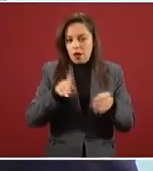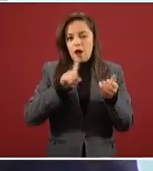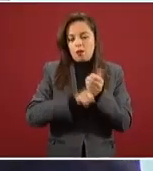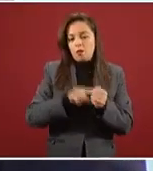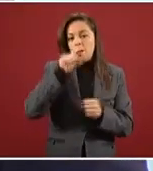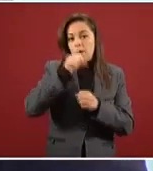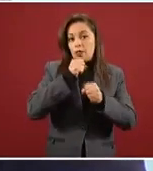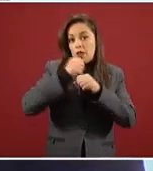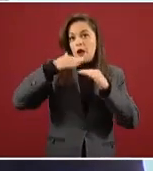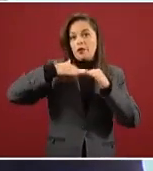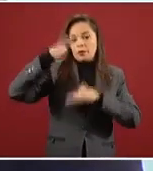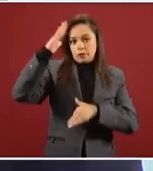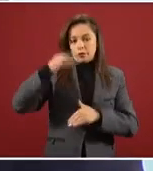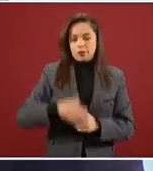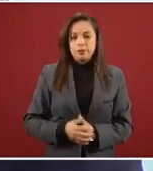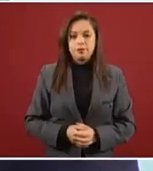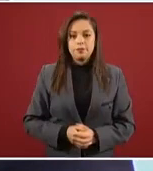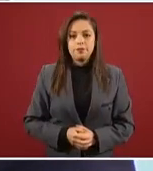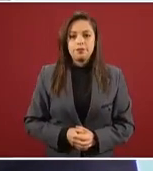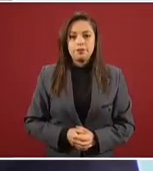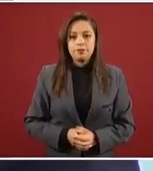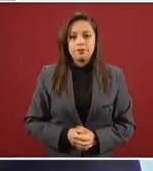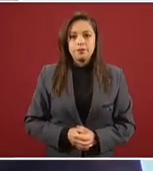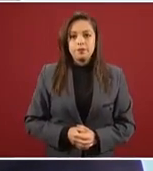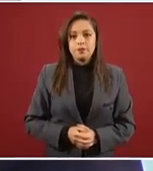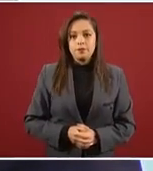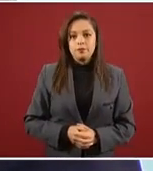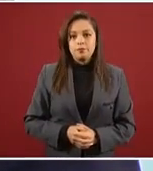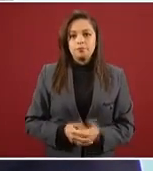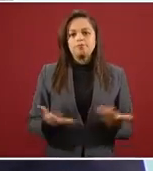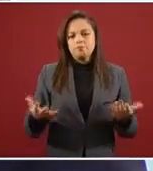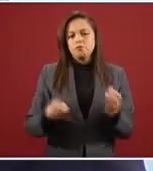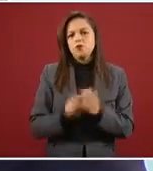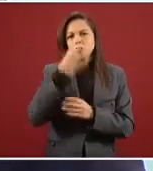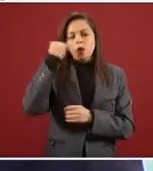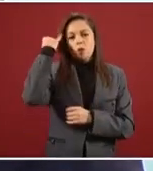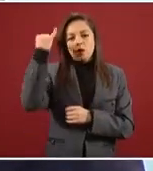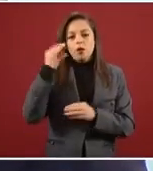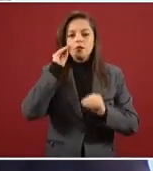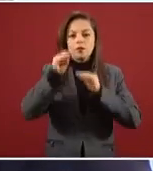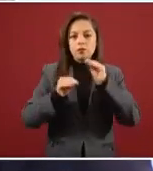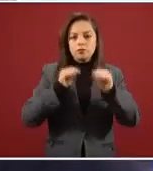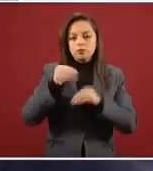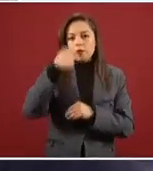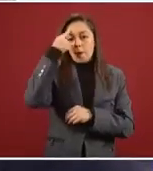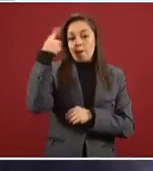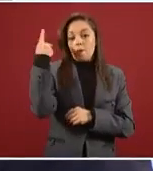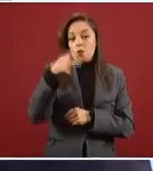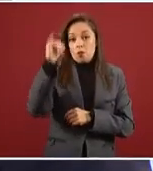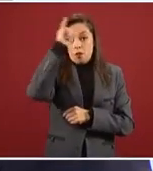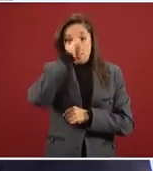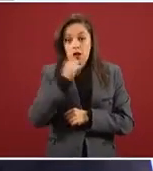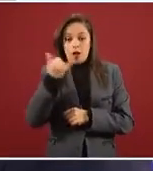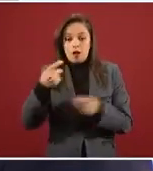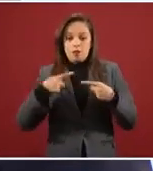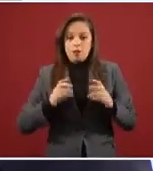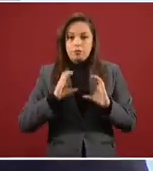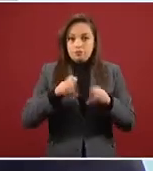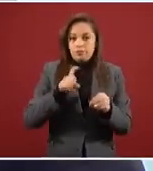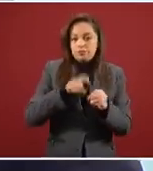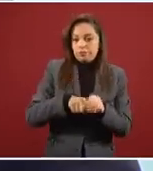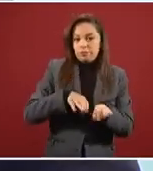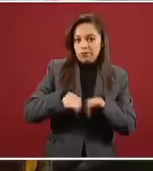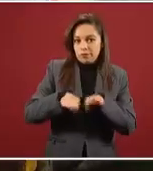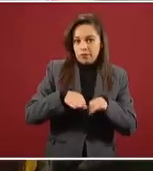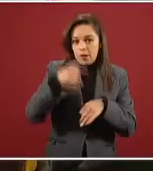también una serie de estrategias y campañas para trabajadores y patrones para difundir a través de